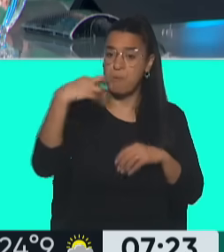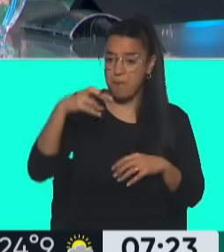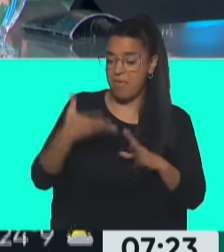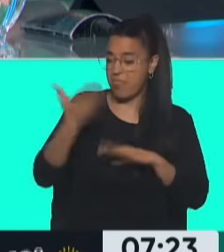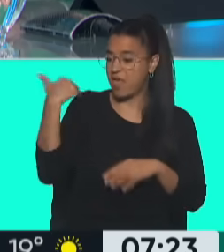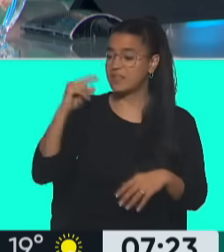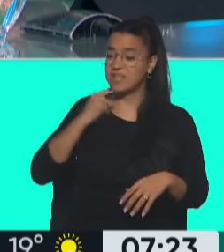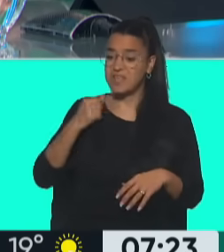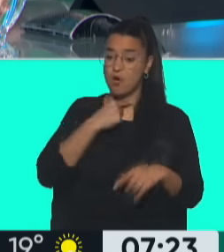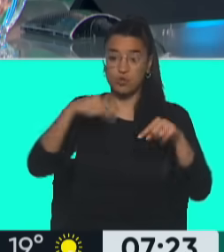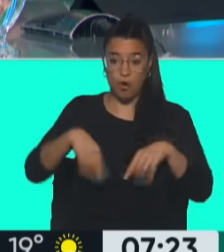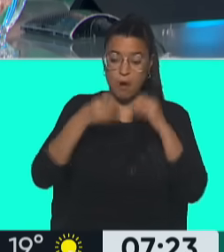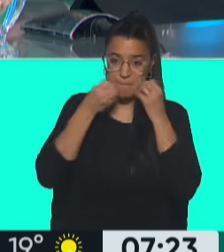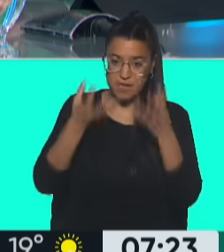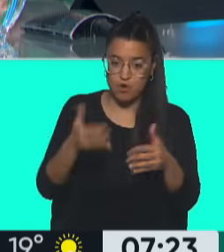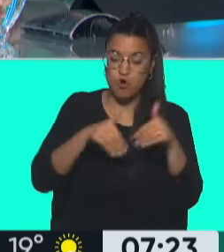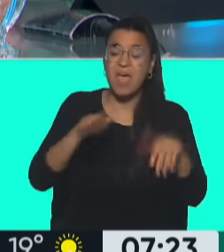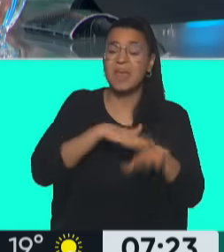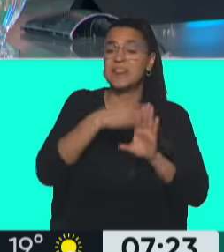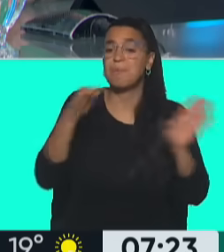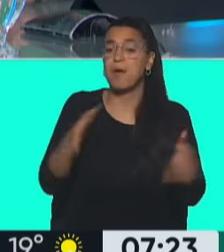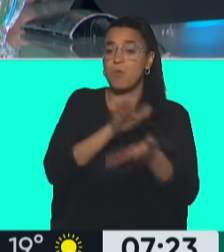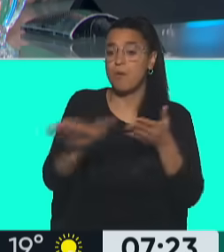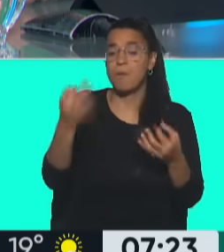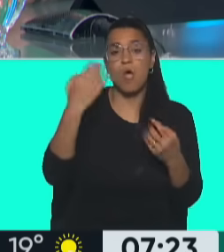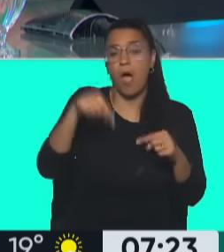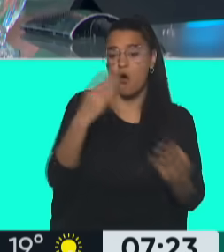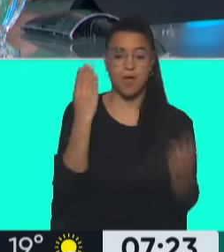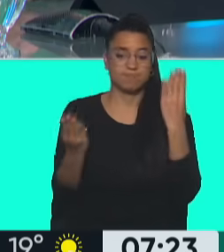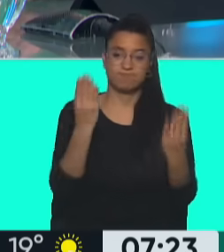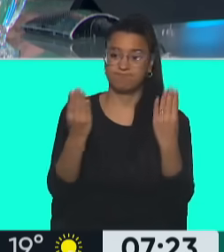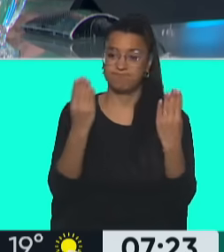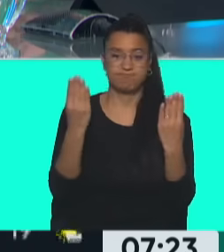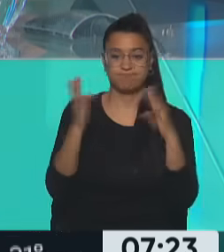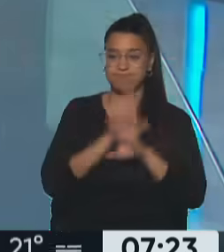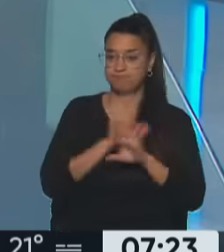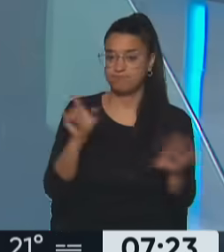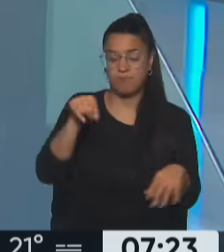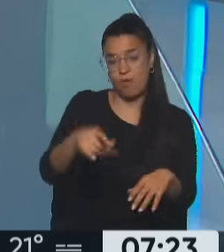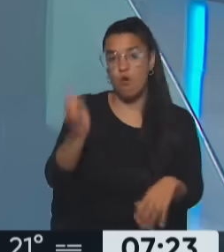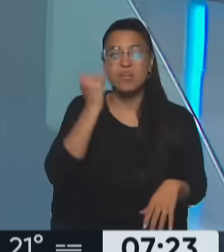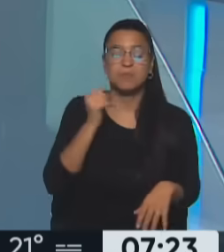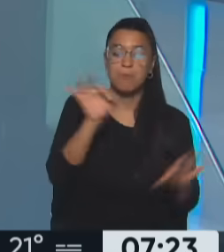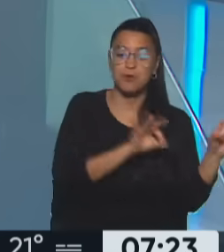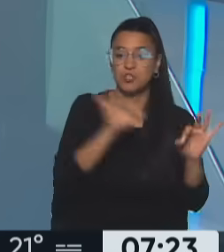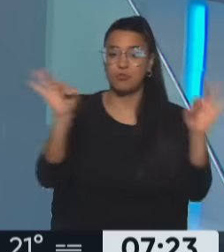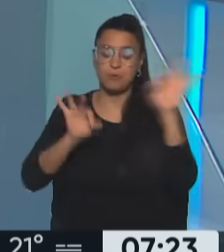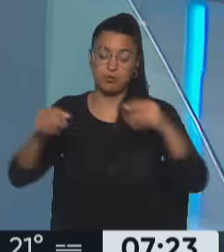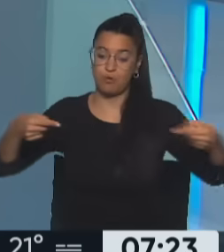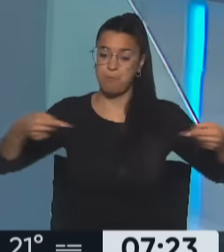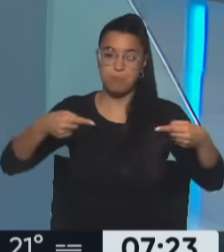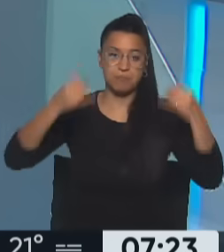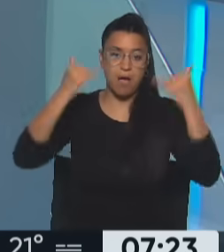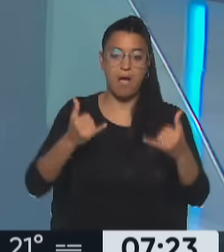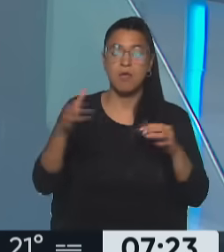agosto. Arranca una nueva etapa, ¿por qué? Porque ahora sí es blanco sobre negro, están claramente sobre la mesa los proyectos antagónicos,